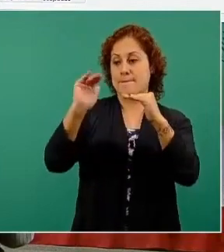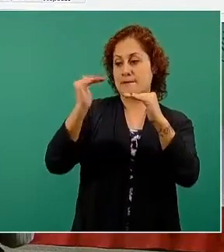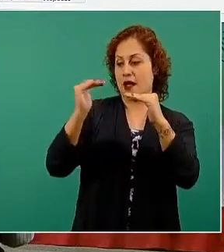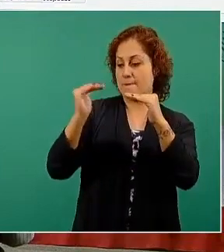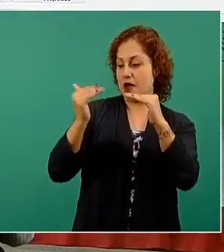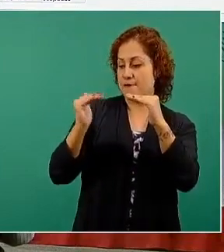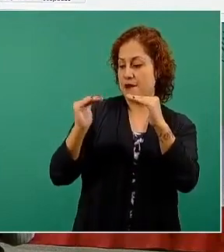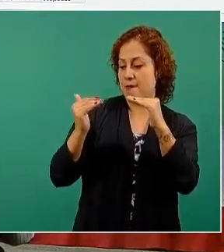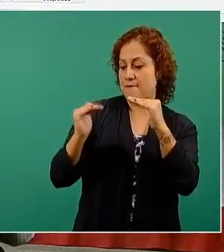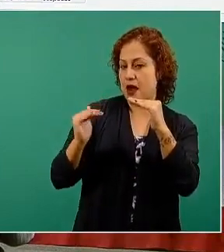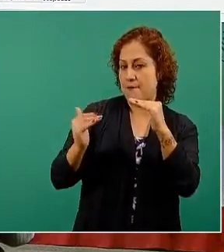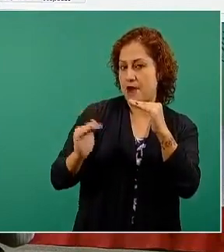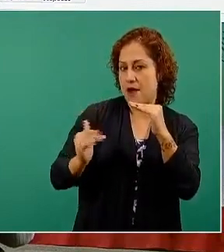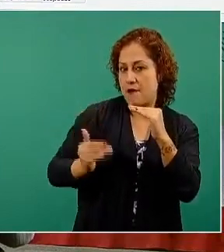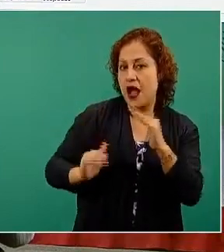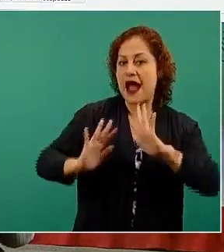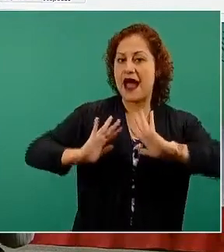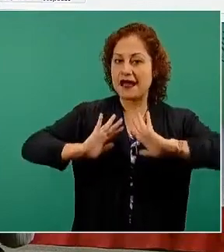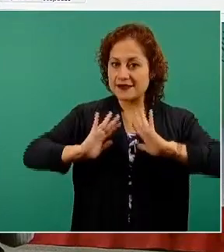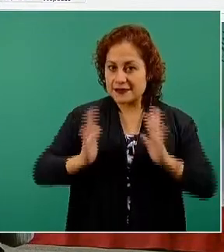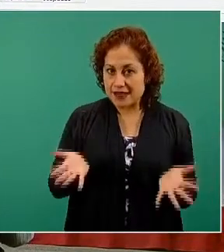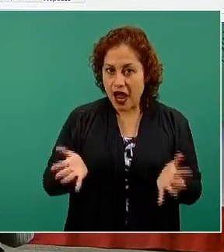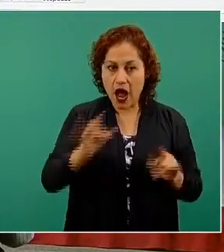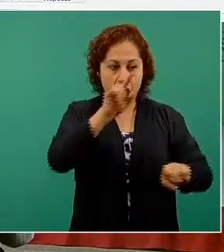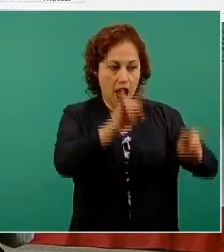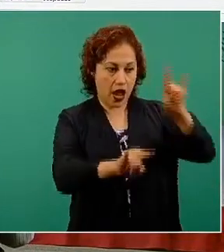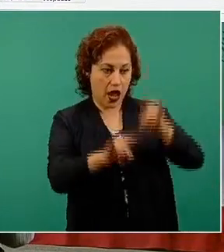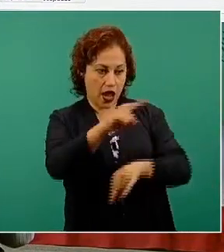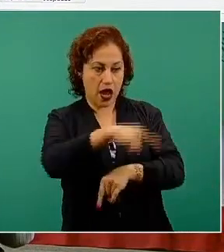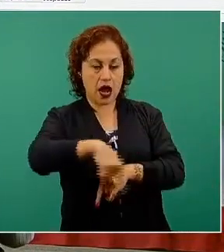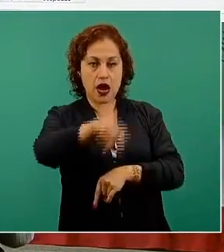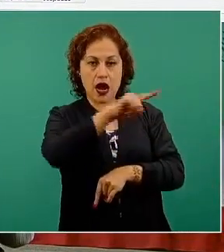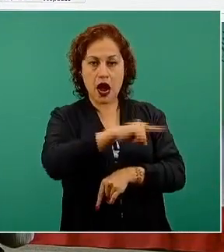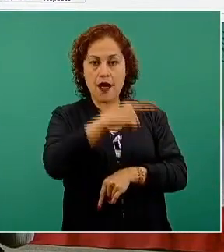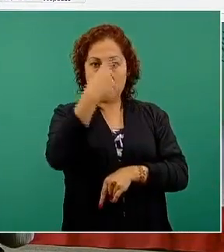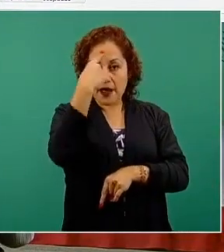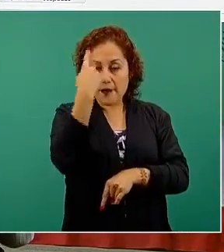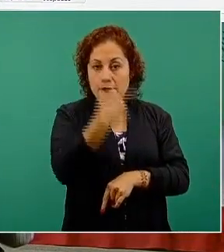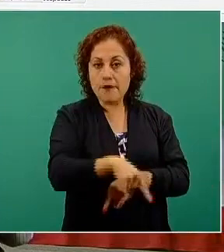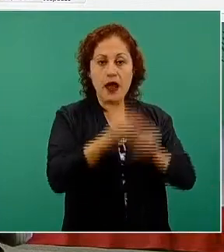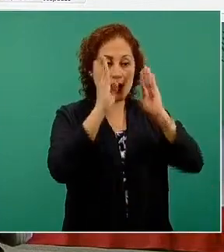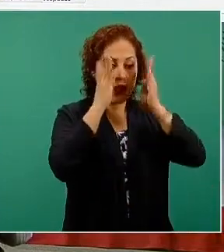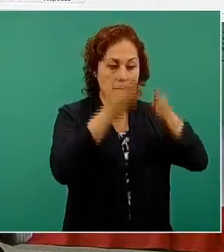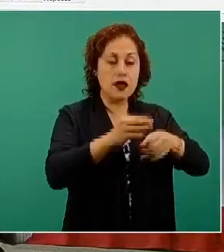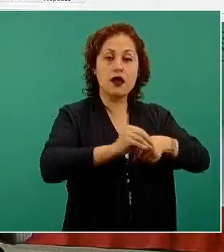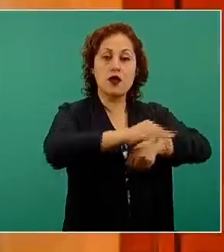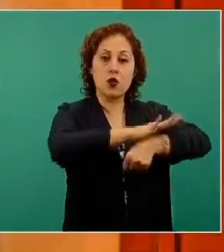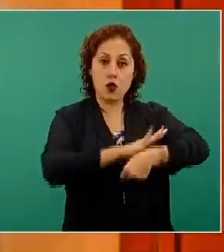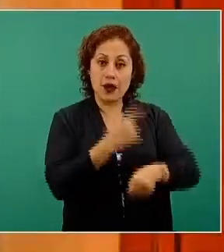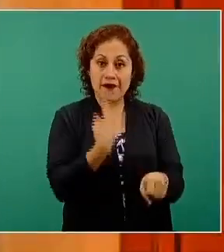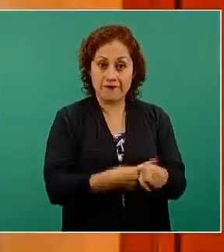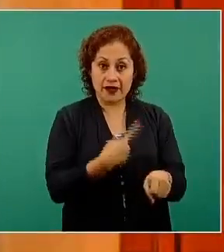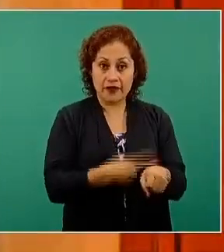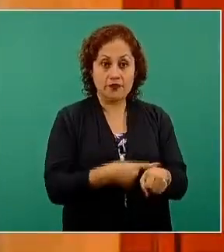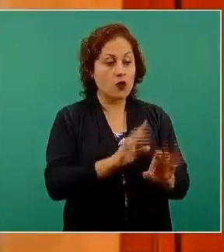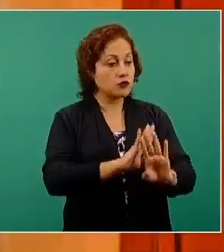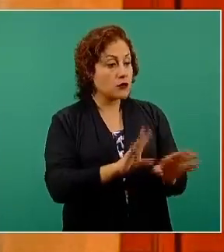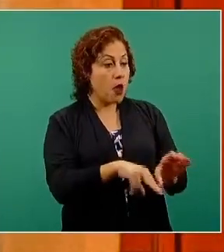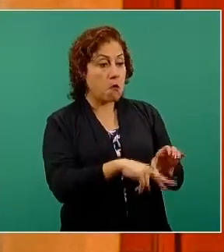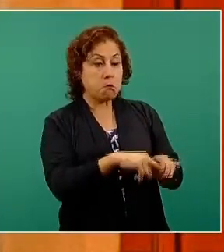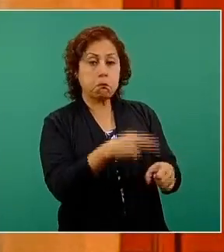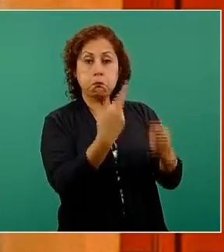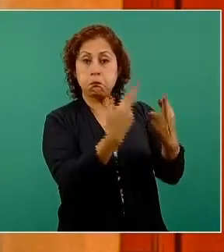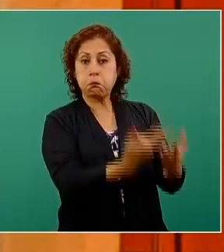ir eliminando algunas de las camas que estaban disponibles para COVID, para empezar a tener también la atención no COVID programada.